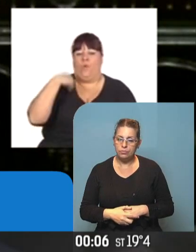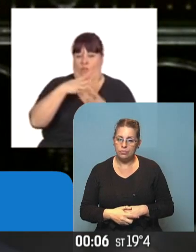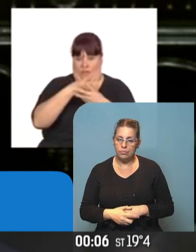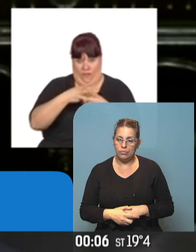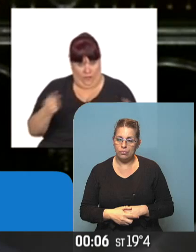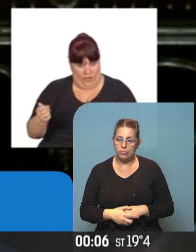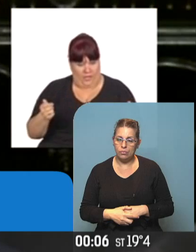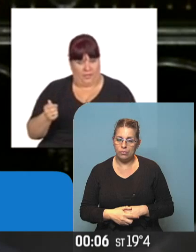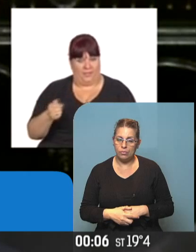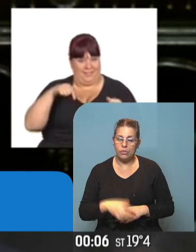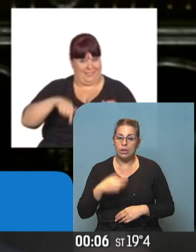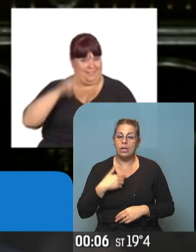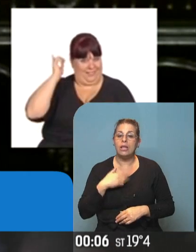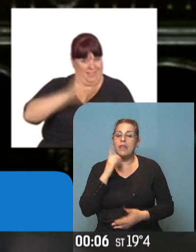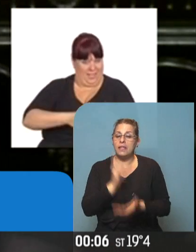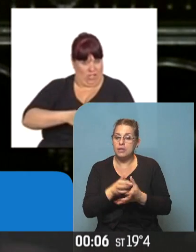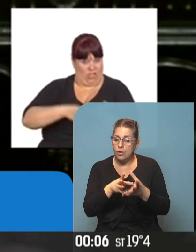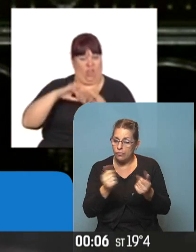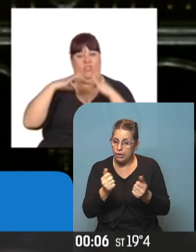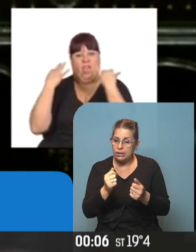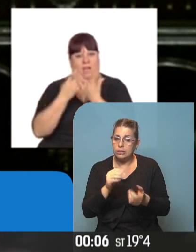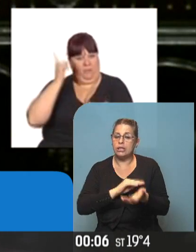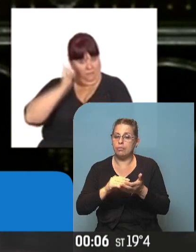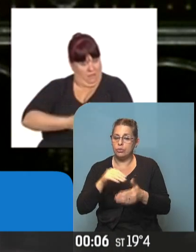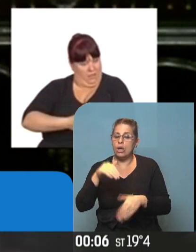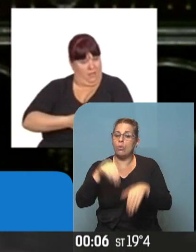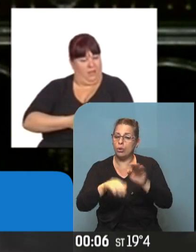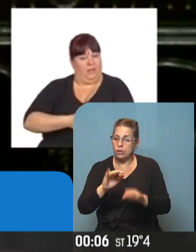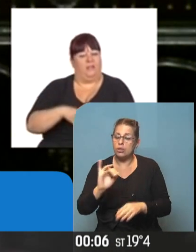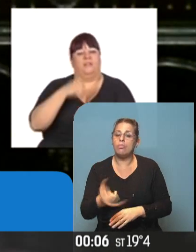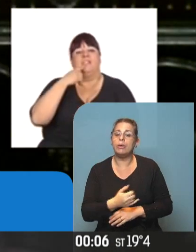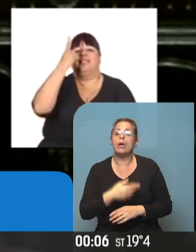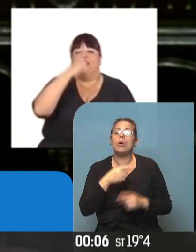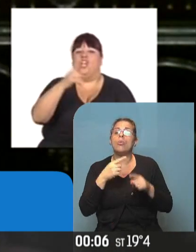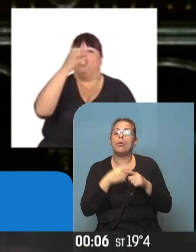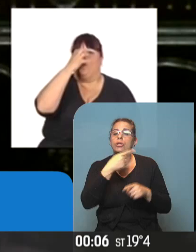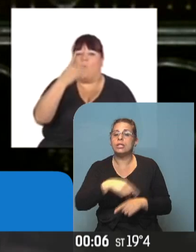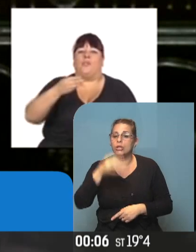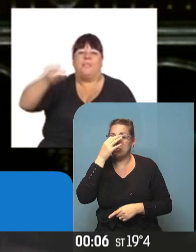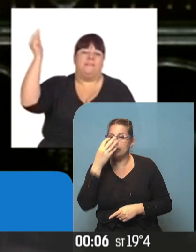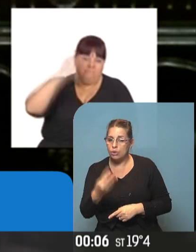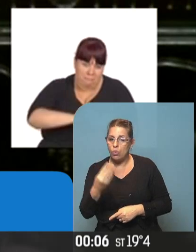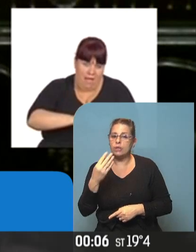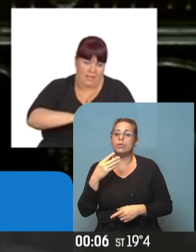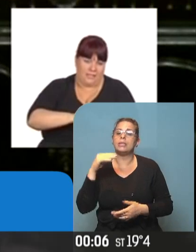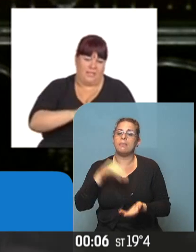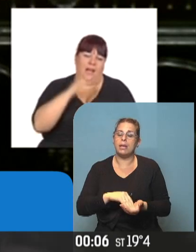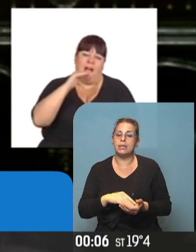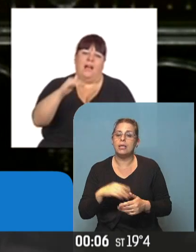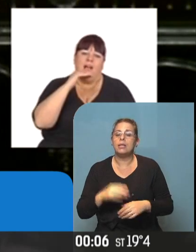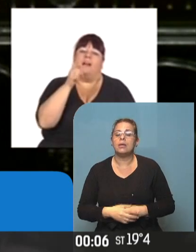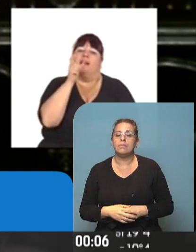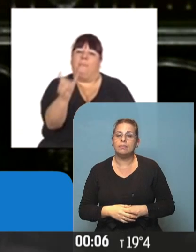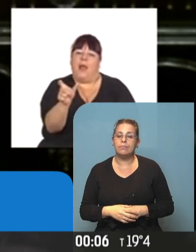finalizar esta decisión que tome la Cámara, por 124 veces más,